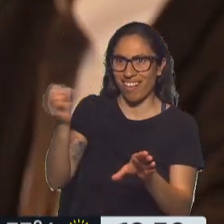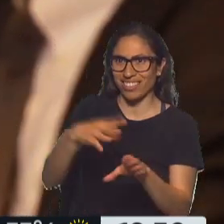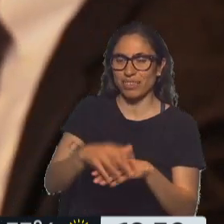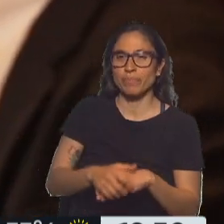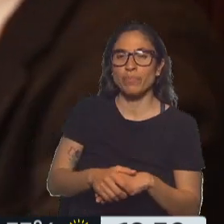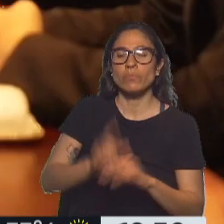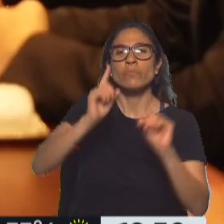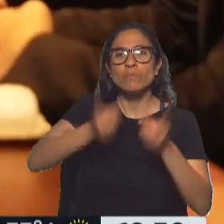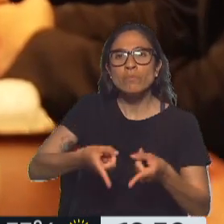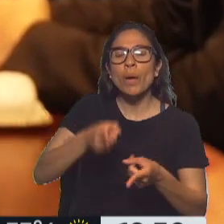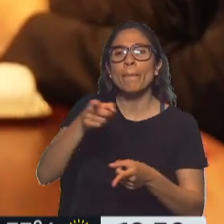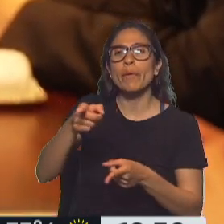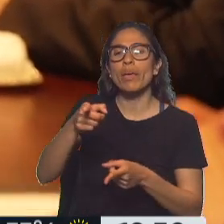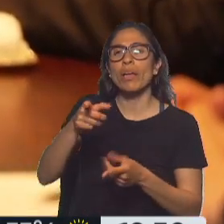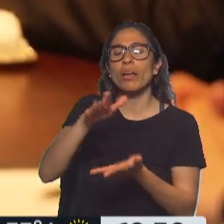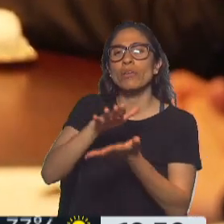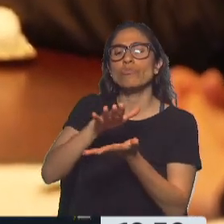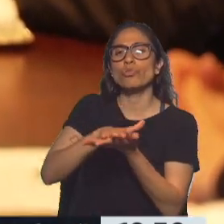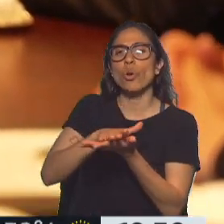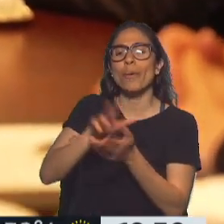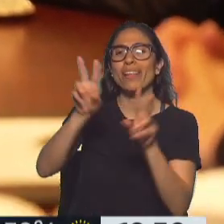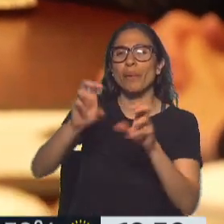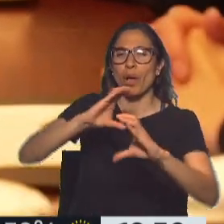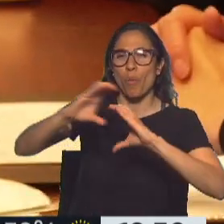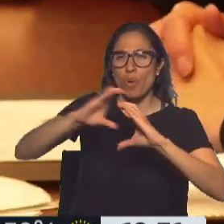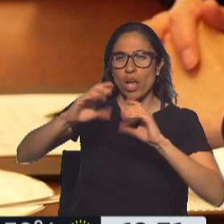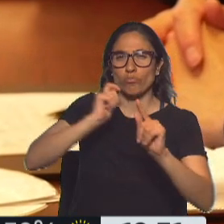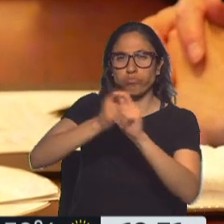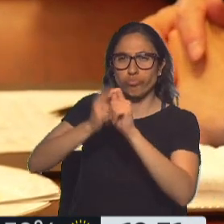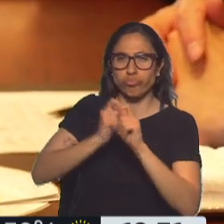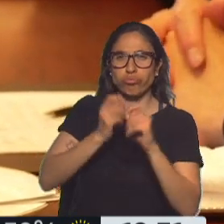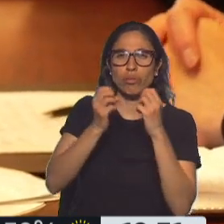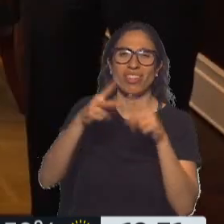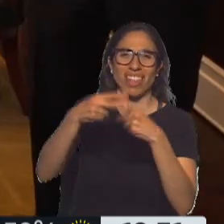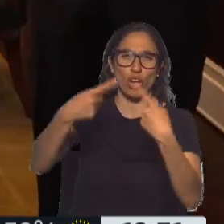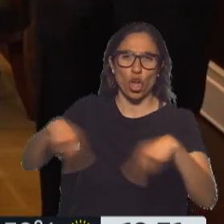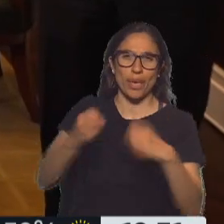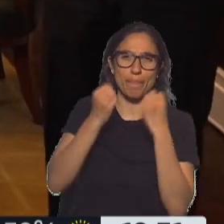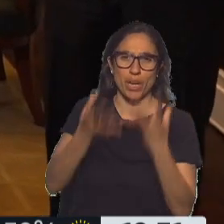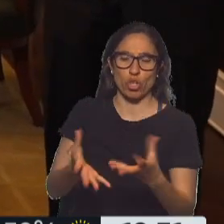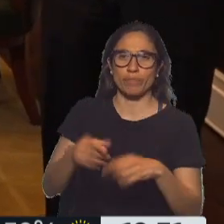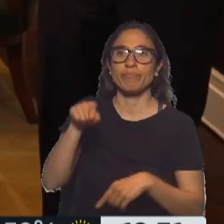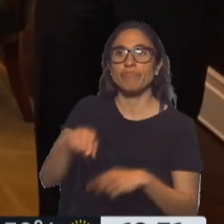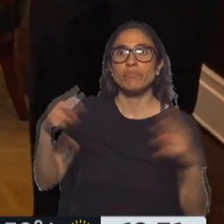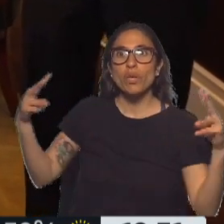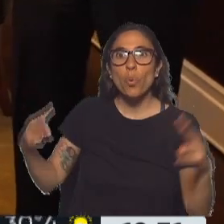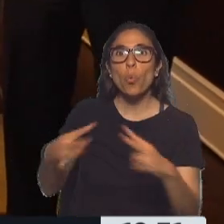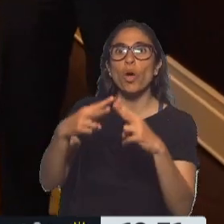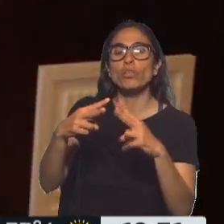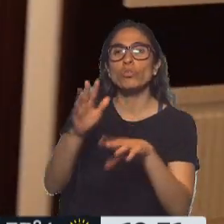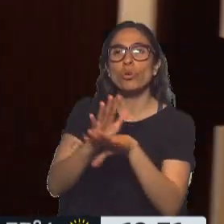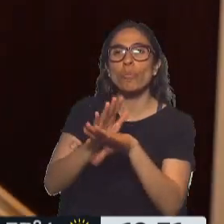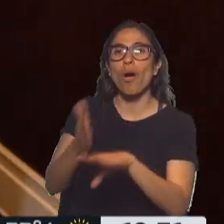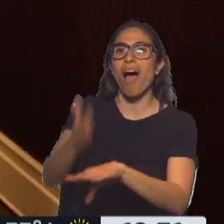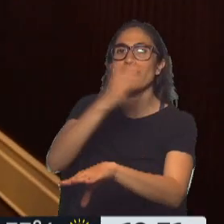para algunas obras de tecnología de las comunicaciones. Estos encuentros los mantiene antes de lo que será su participación en